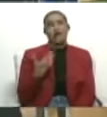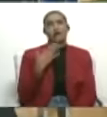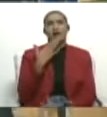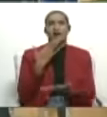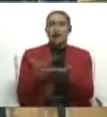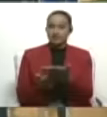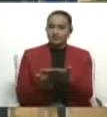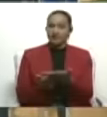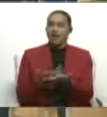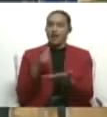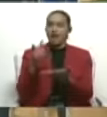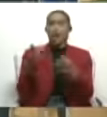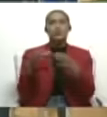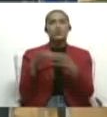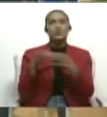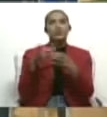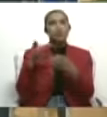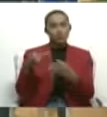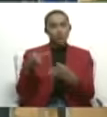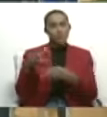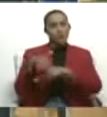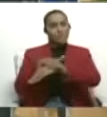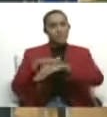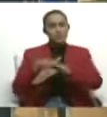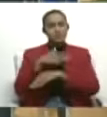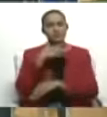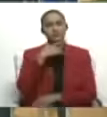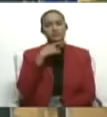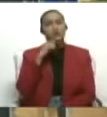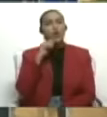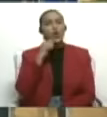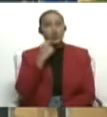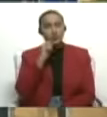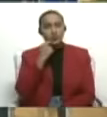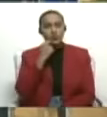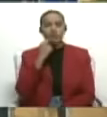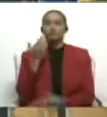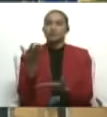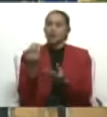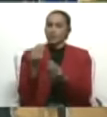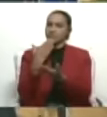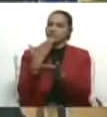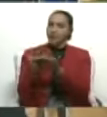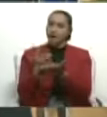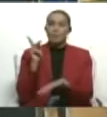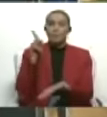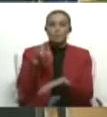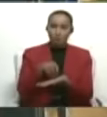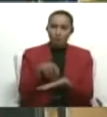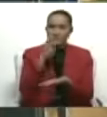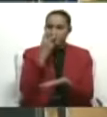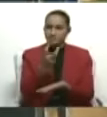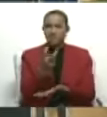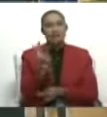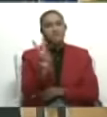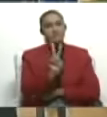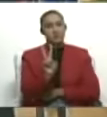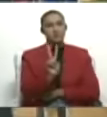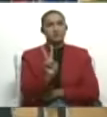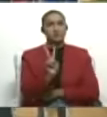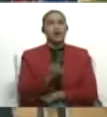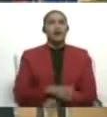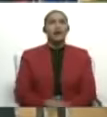a su comitiva por esta visita, que en los últimos 12 meses se constituye en la segunda visita. Recordemos, el